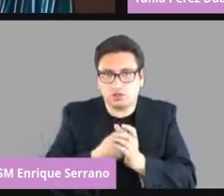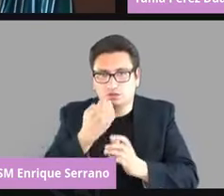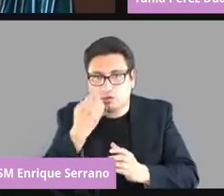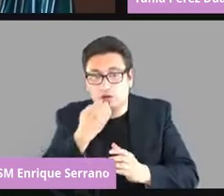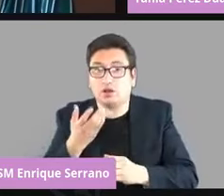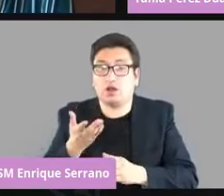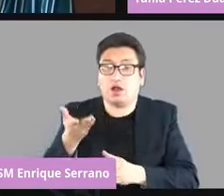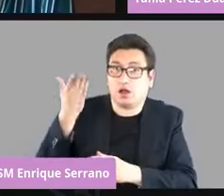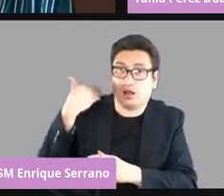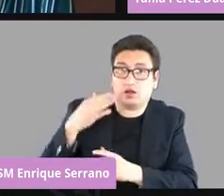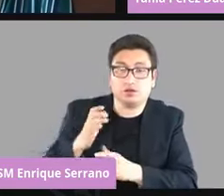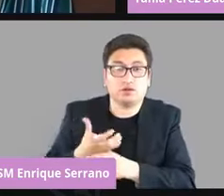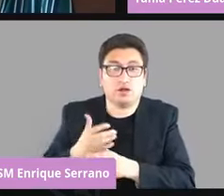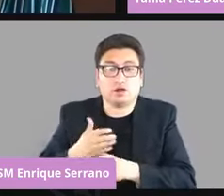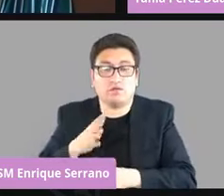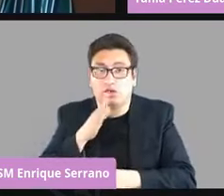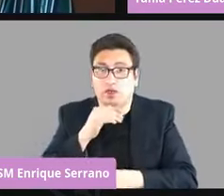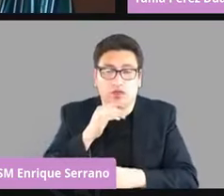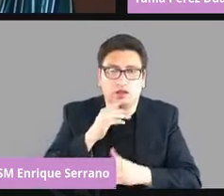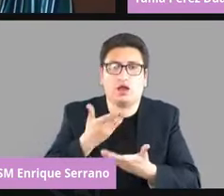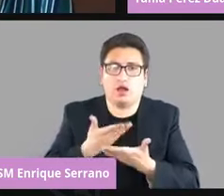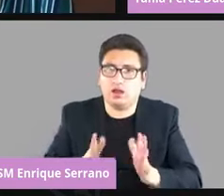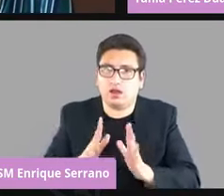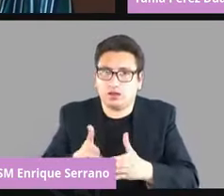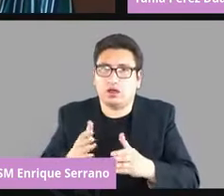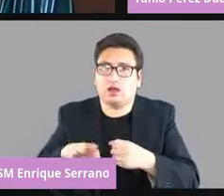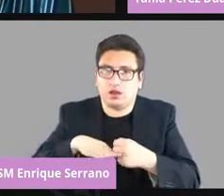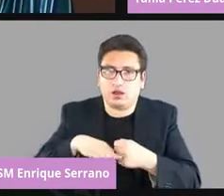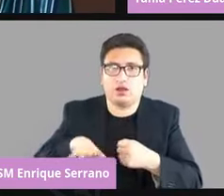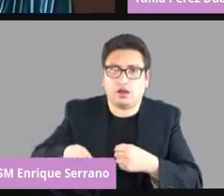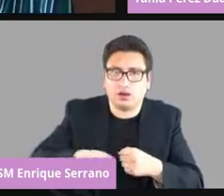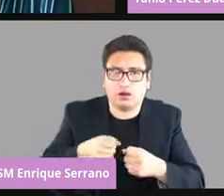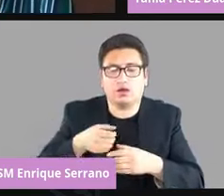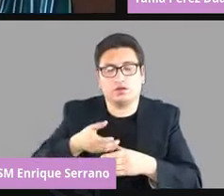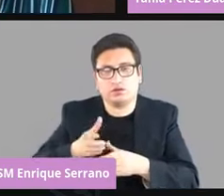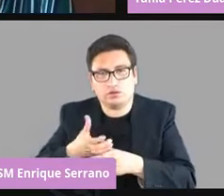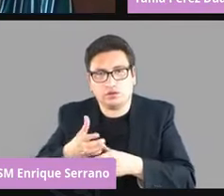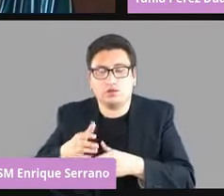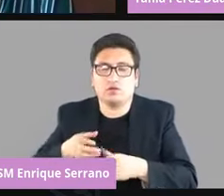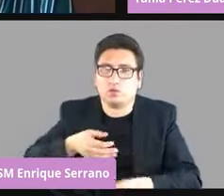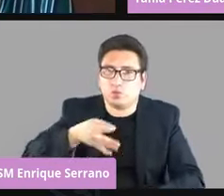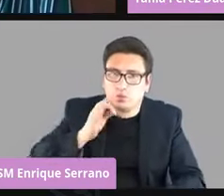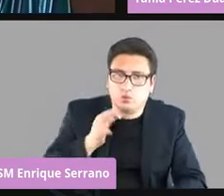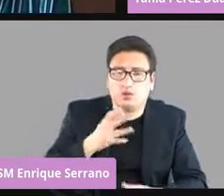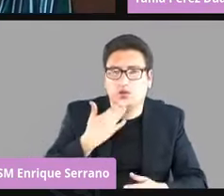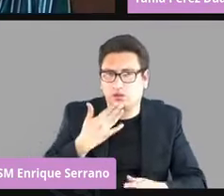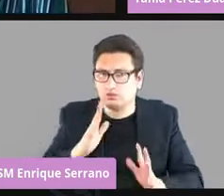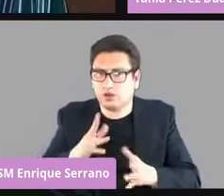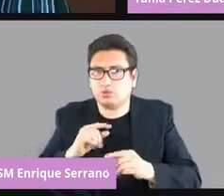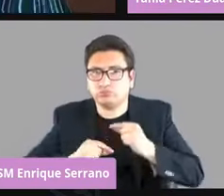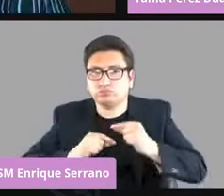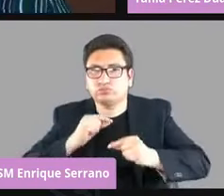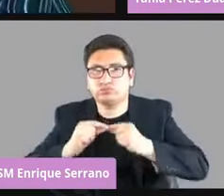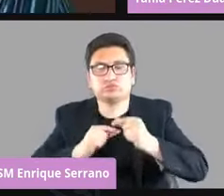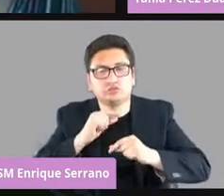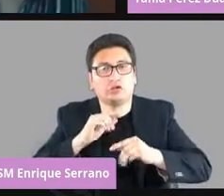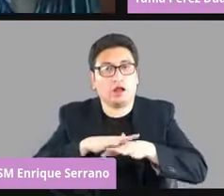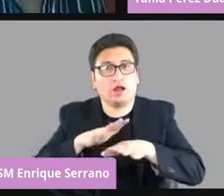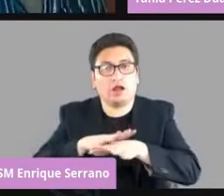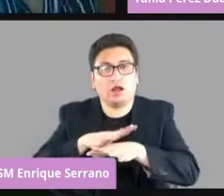no tomaba porque no podía agarrar una taza, o sea, en ese tipo de cosas cotidianas. Y aunque sean muy chiquitas, Es un gran